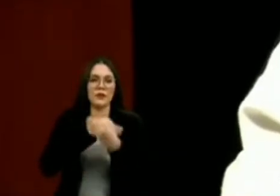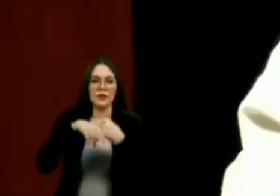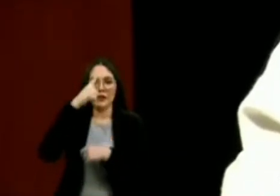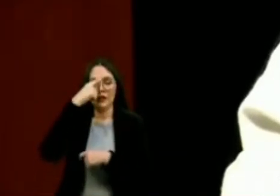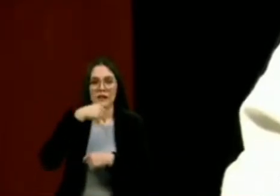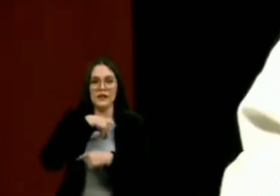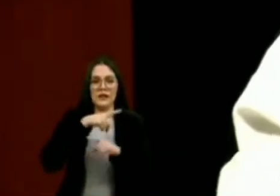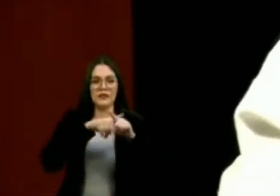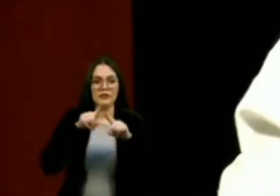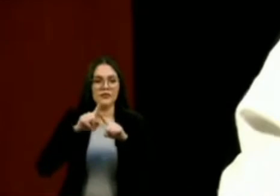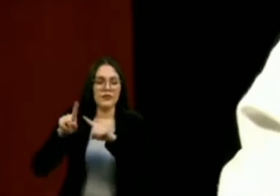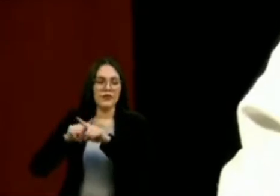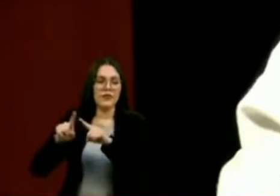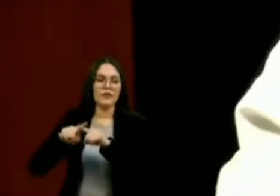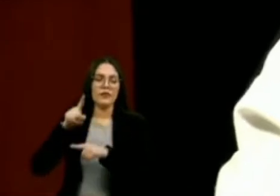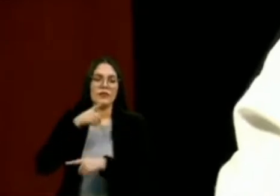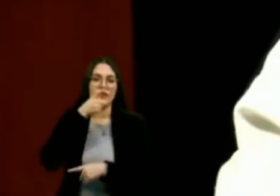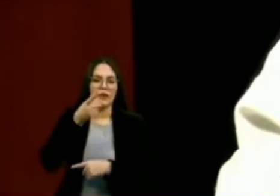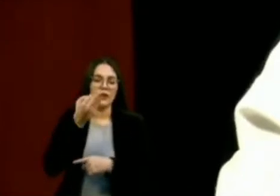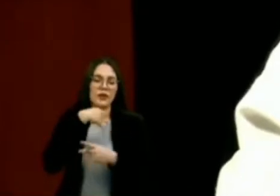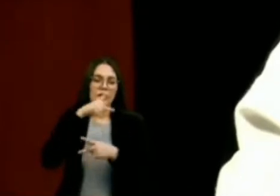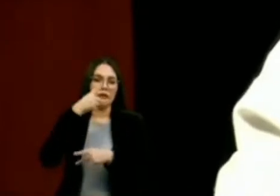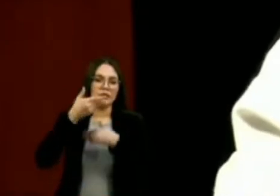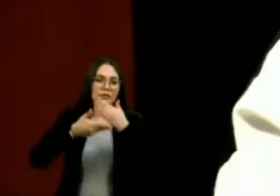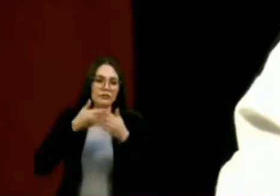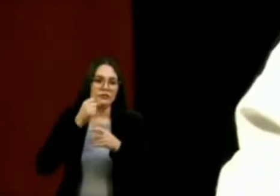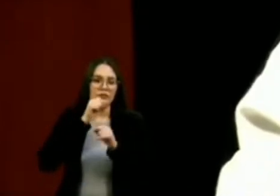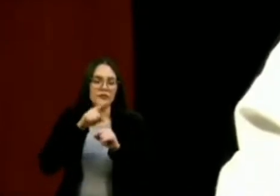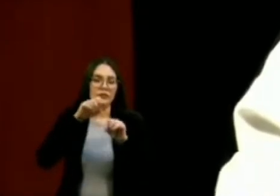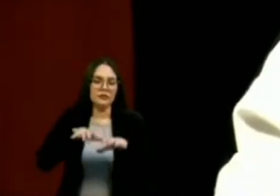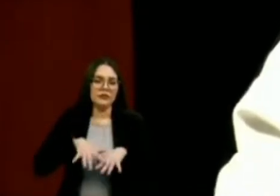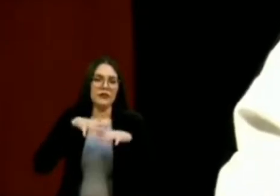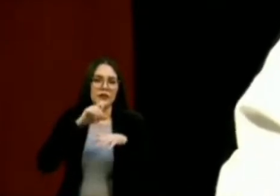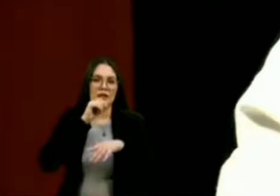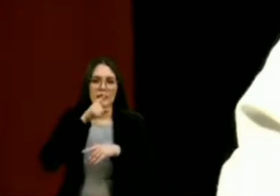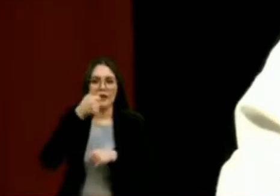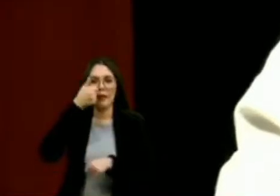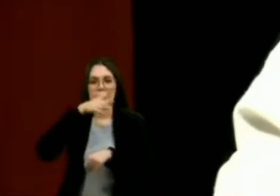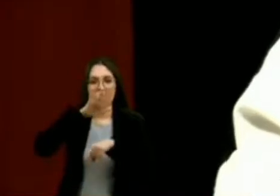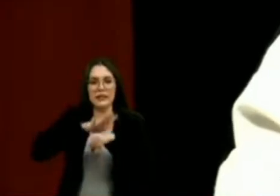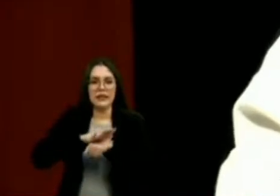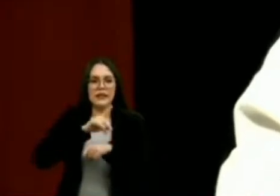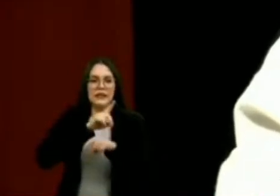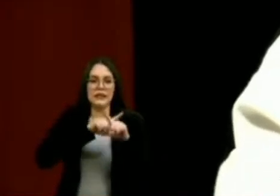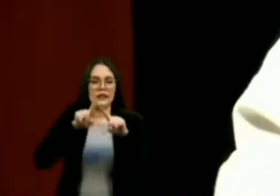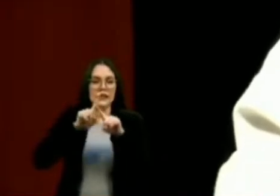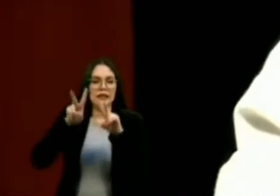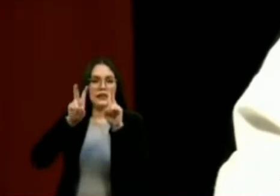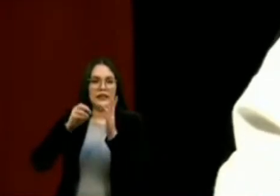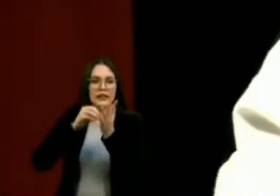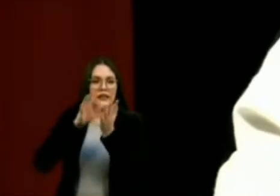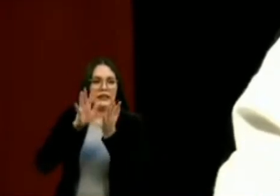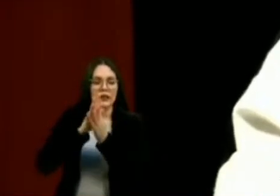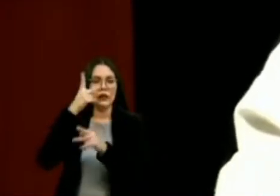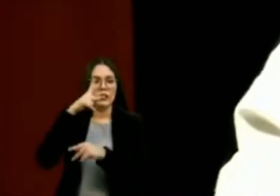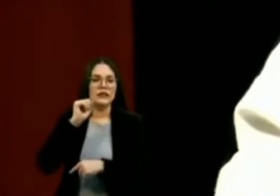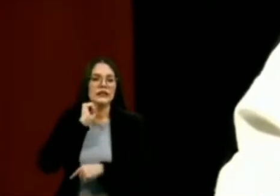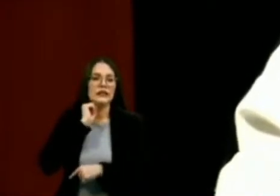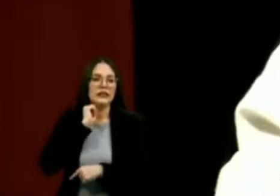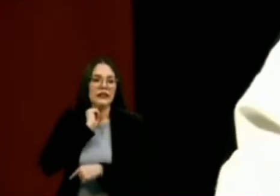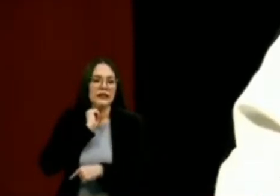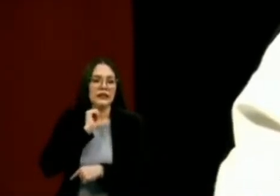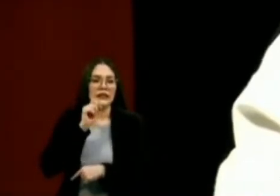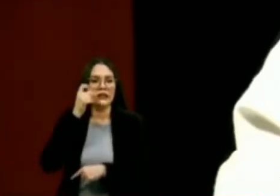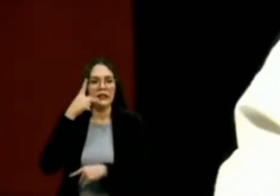los argumentos, va a expresar sus rispideces y su resentimiento. Déjame proyectarle también con